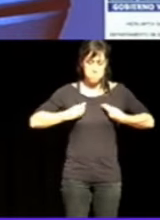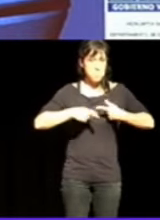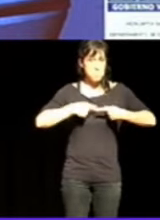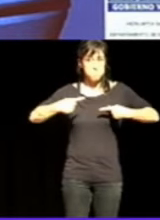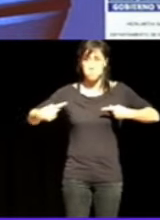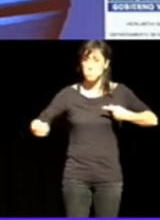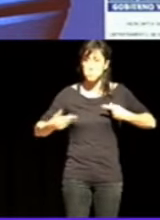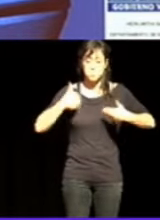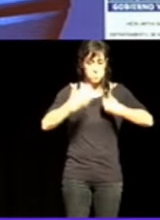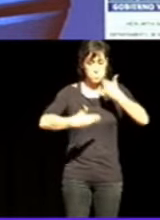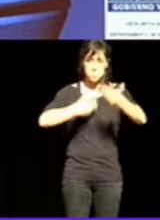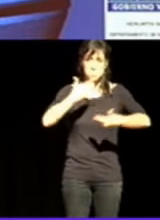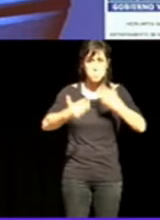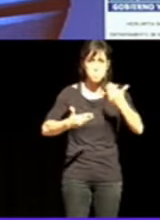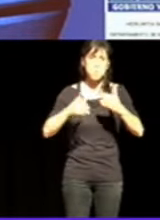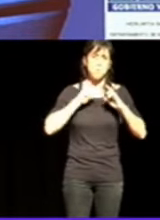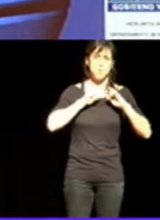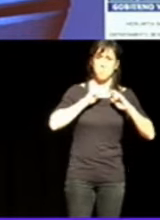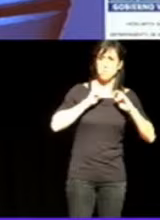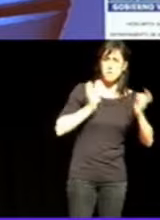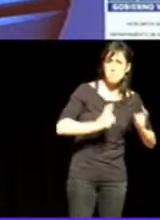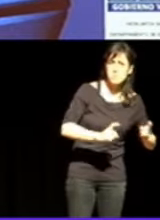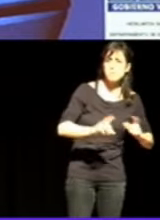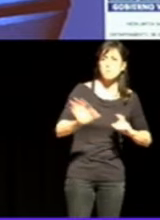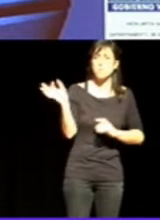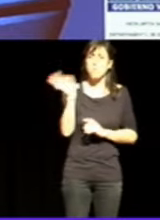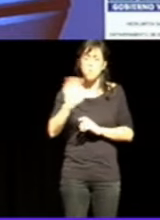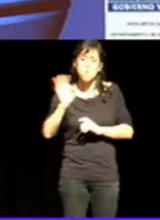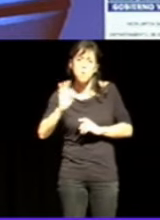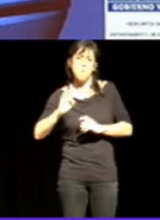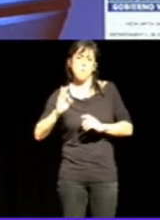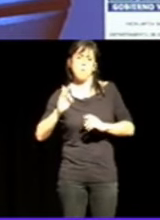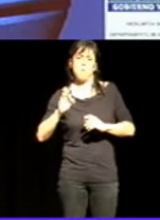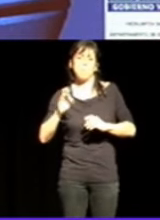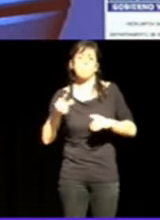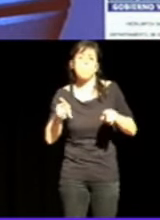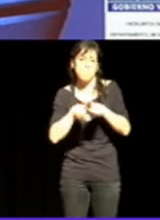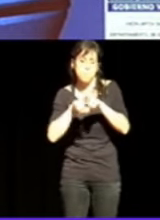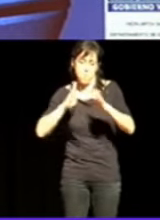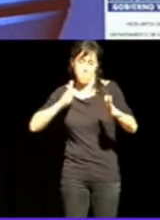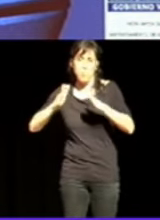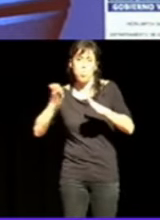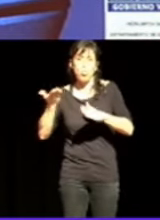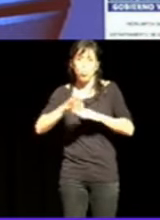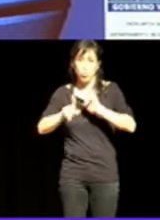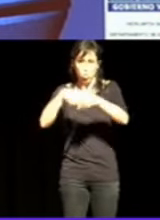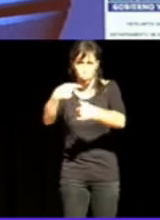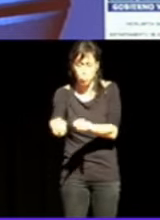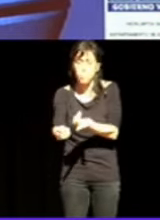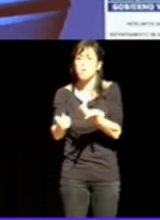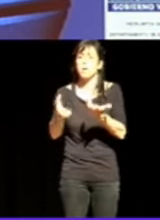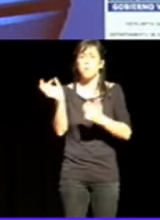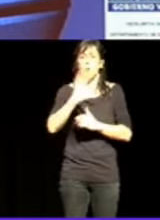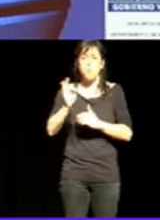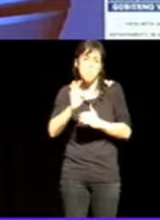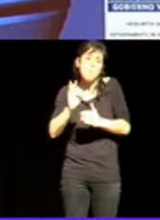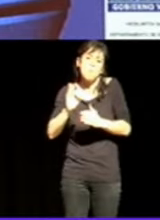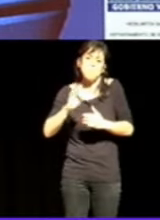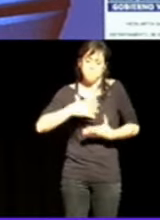las crisis y los duelos, la resiliencia tras los laberintos, etcétera. A partir de